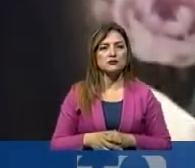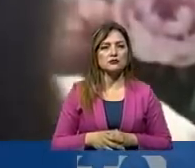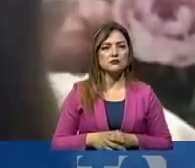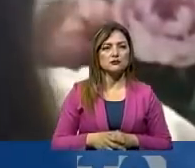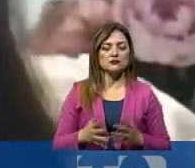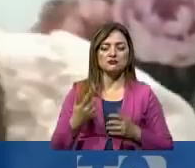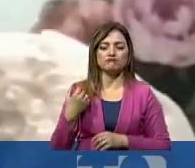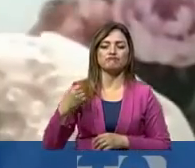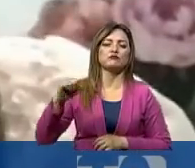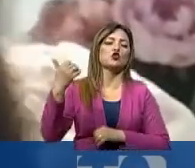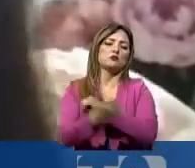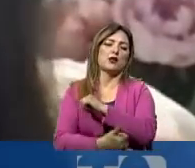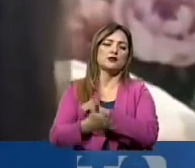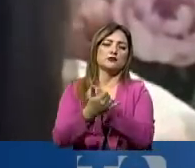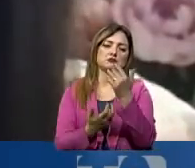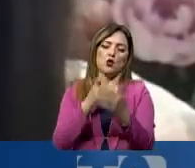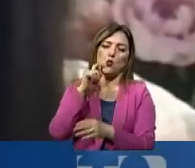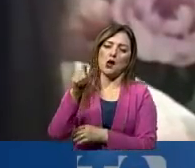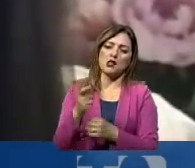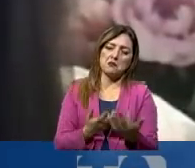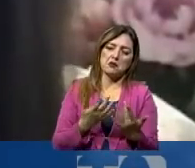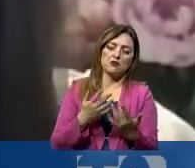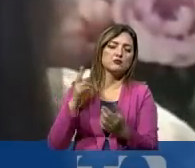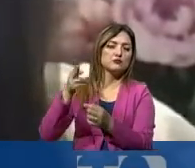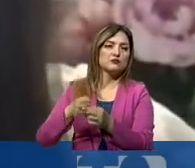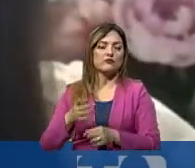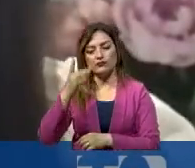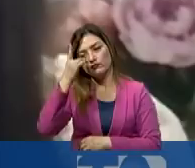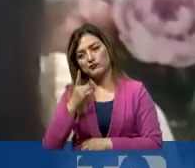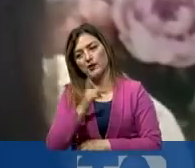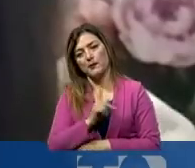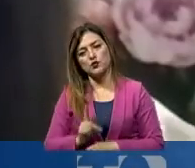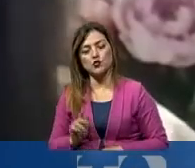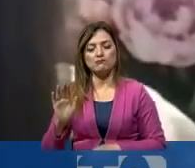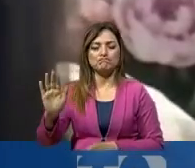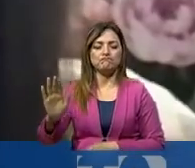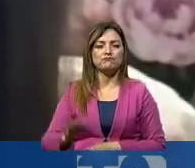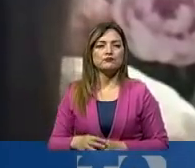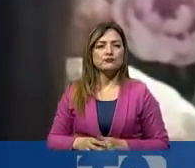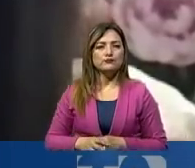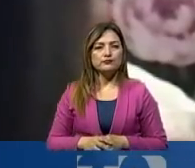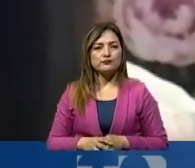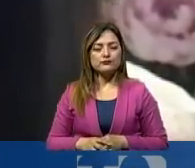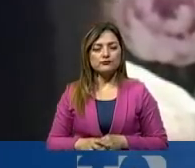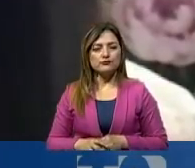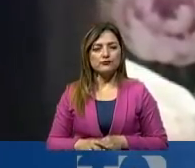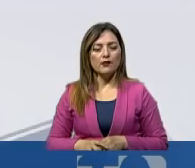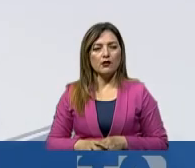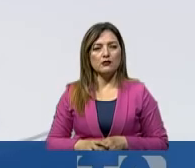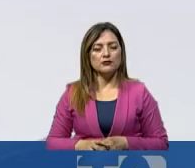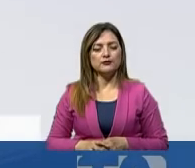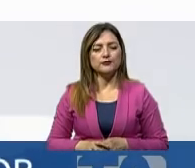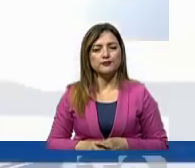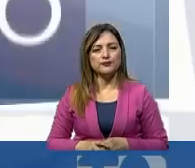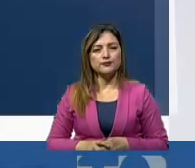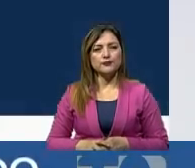a otro lugar, esperar hasta poder regresar, entonces ya son decisiones que caen dentro del fuero interno de cada ciudadano.